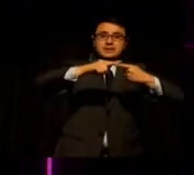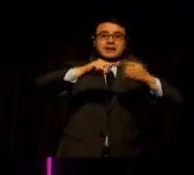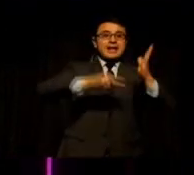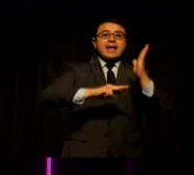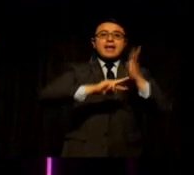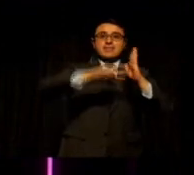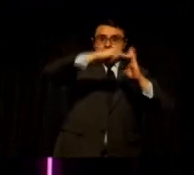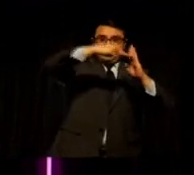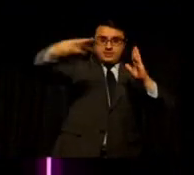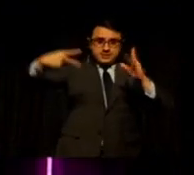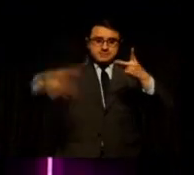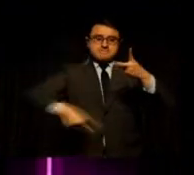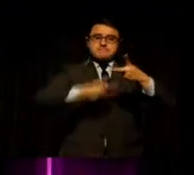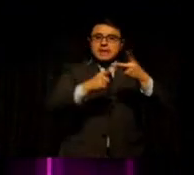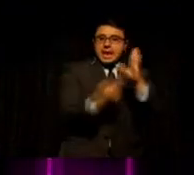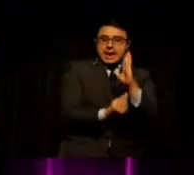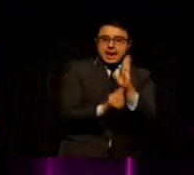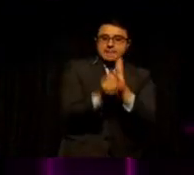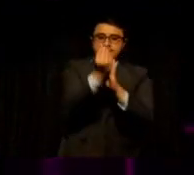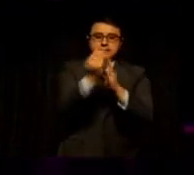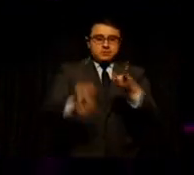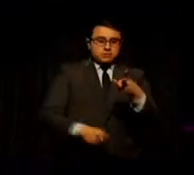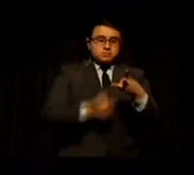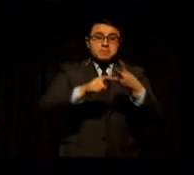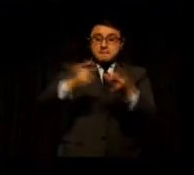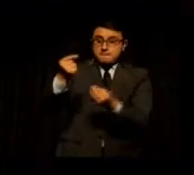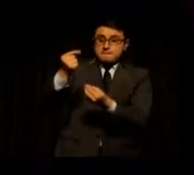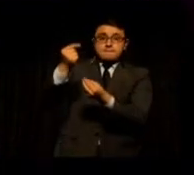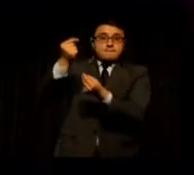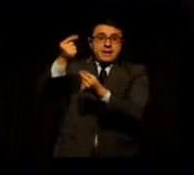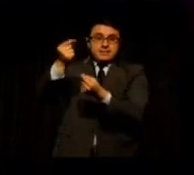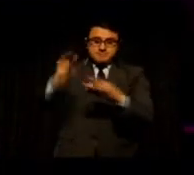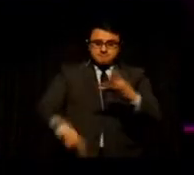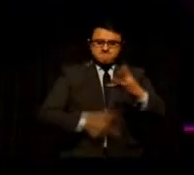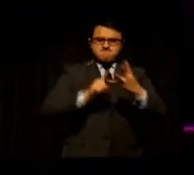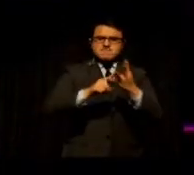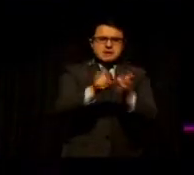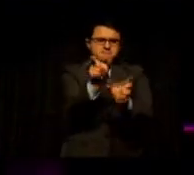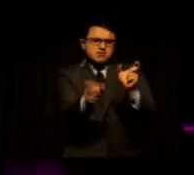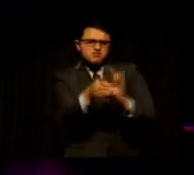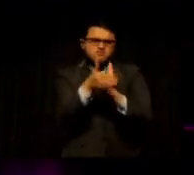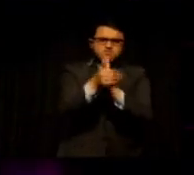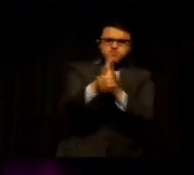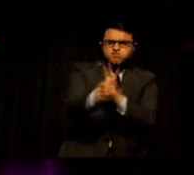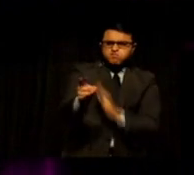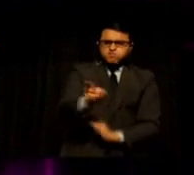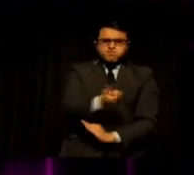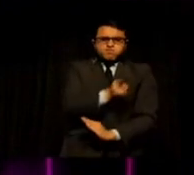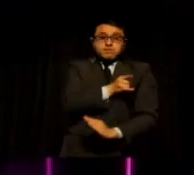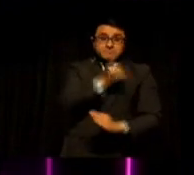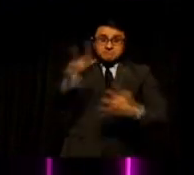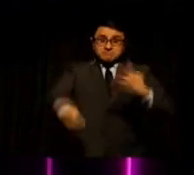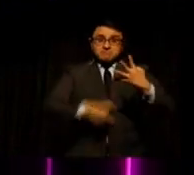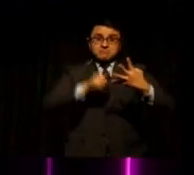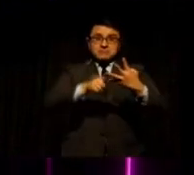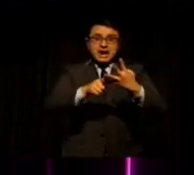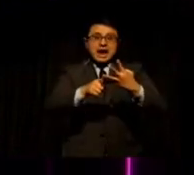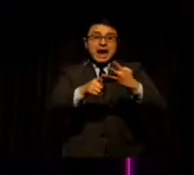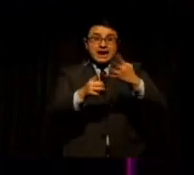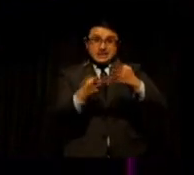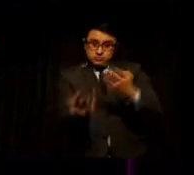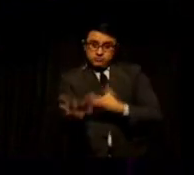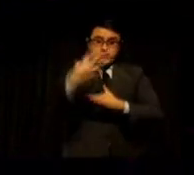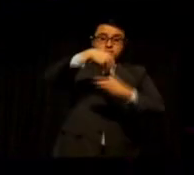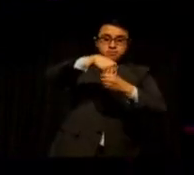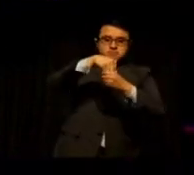emprendimiento unimos capital unimos talento y la inspiración a partir del talento tenemos la hoja de ruta